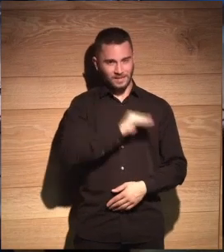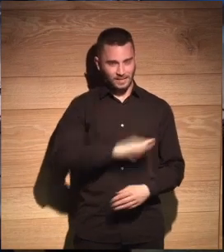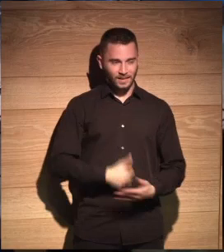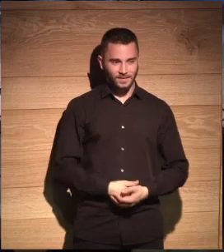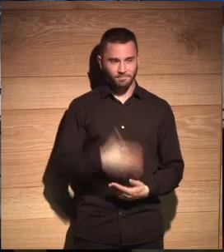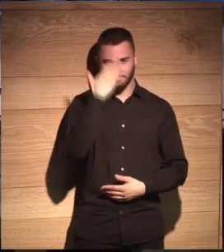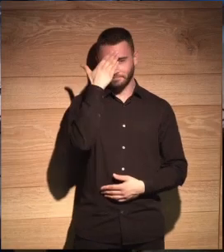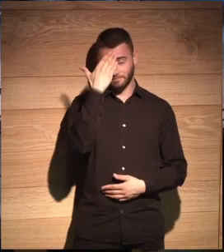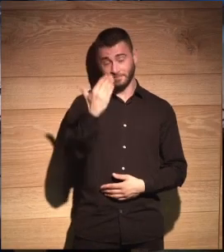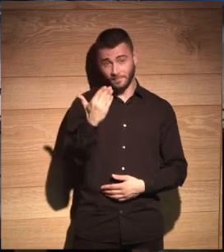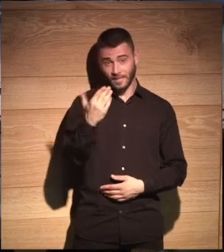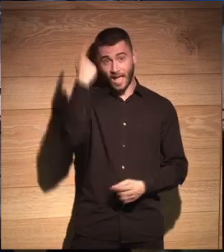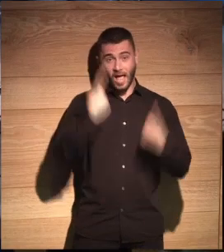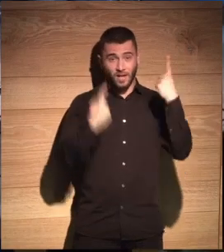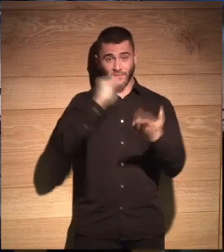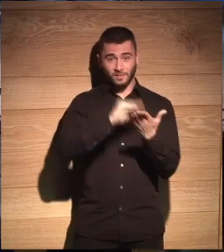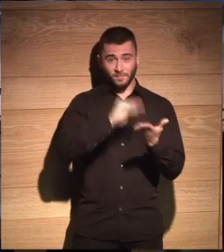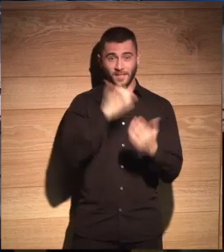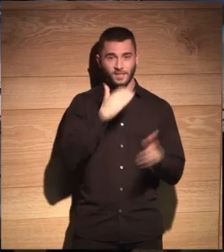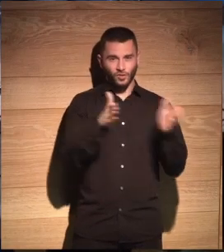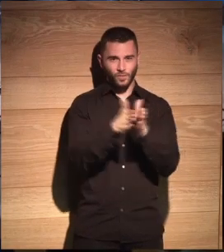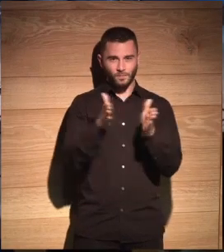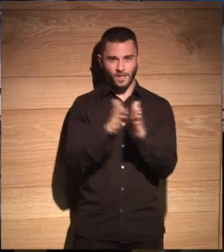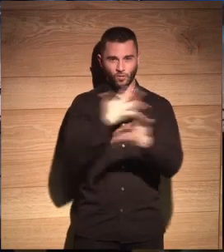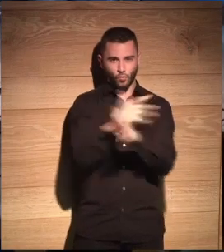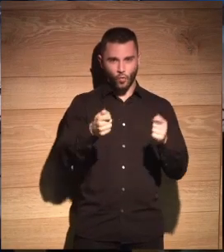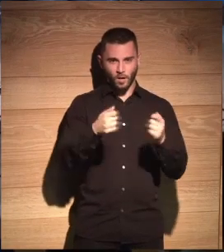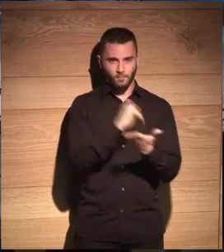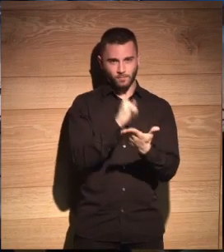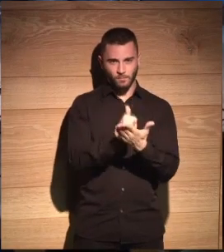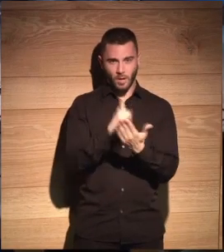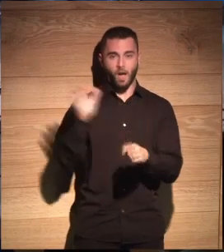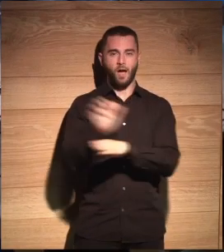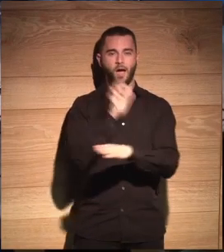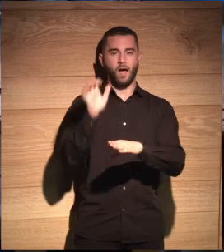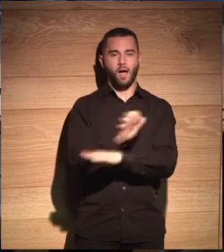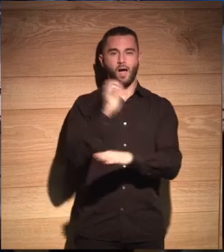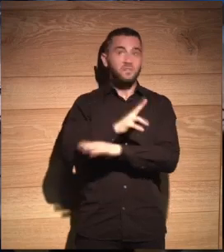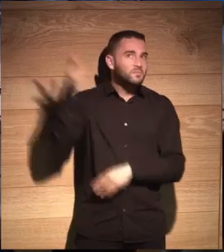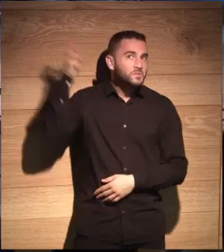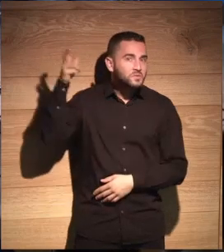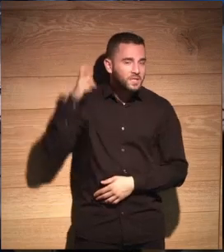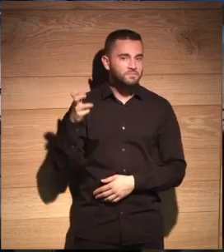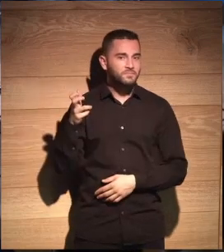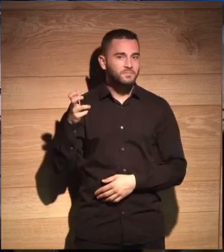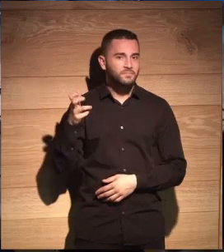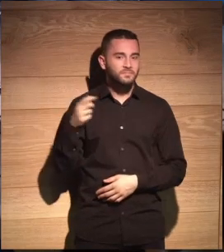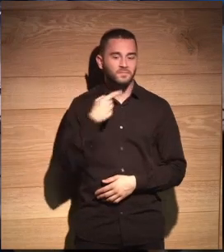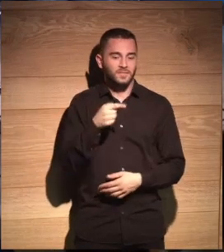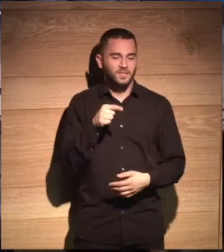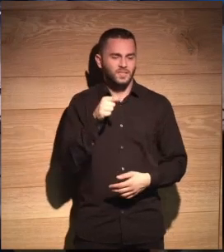La verdad es que a veces cuando algún compañero está probando el juego y tal, se oye alguna carcajada de fondo y tal, y dice, joder, si ya te lo